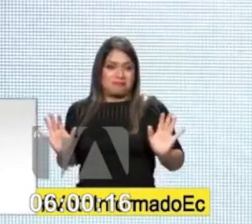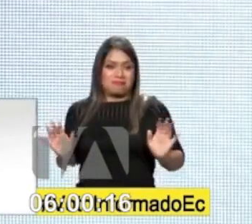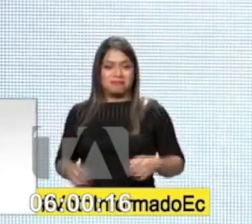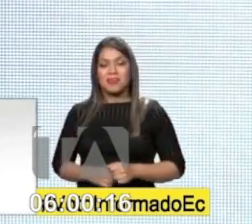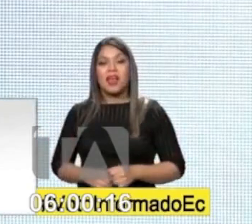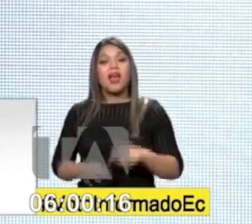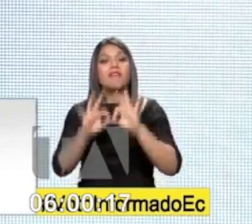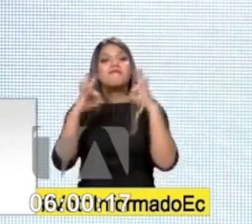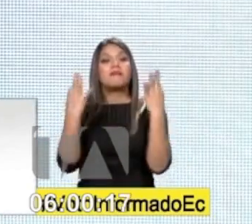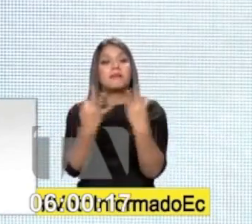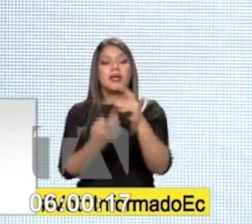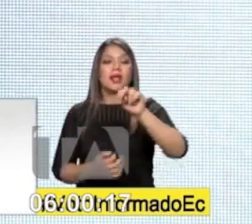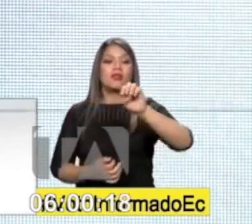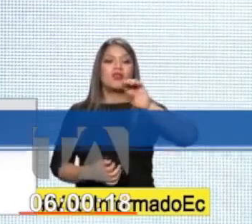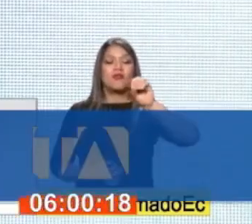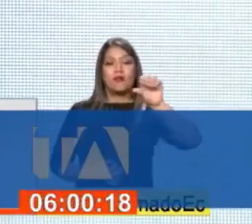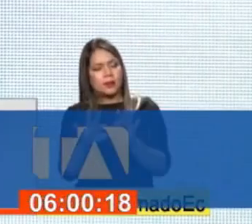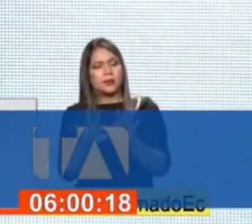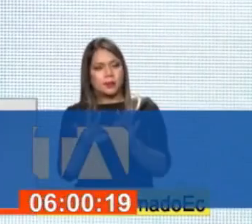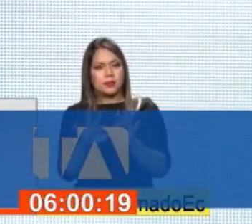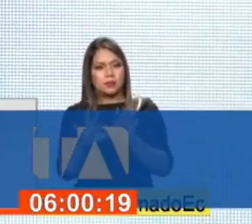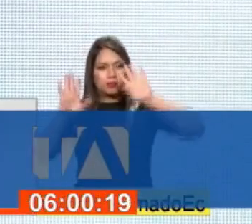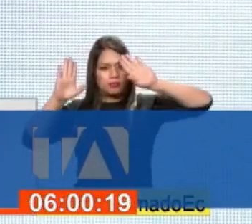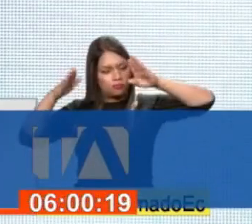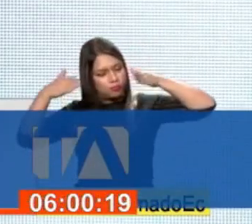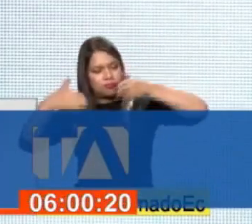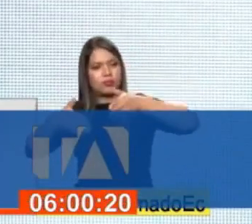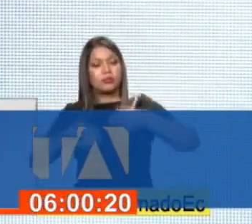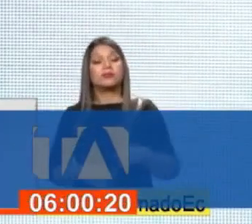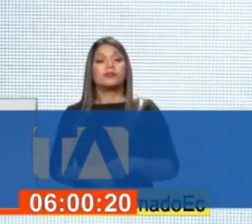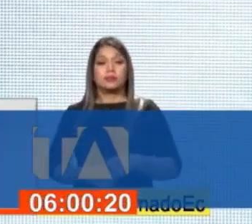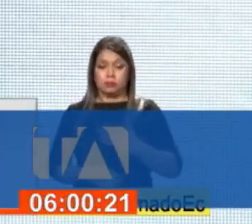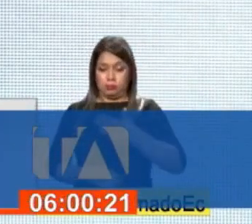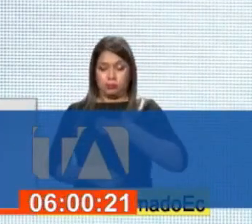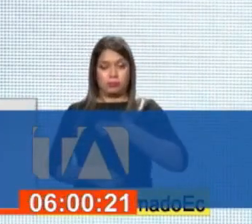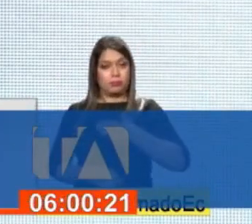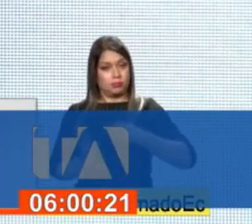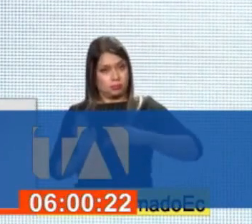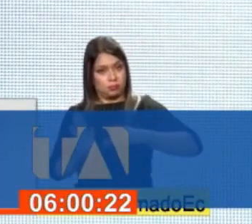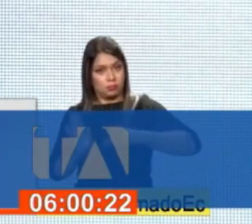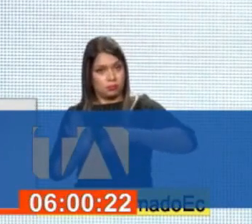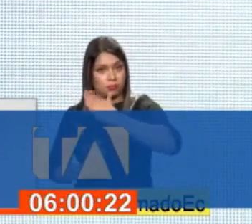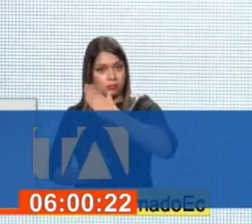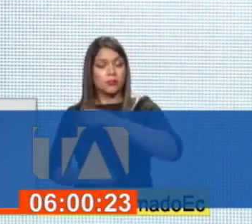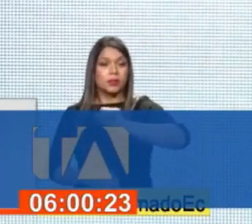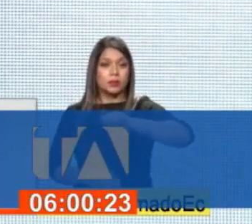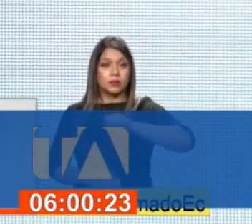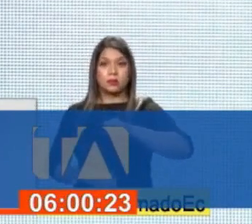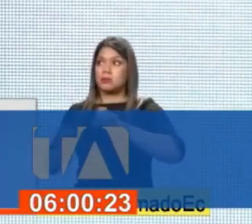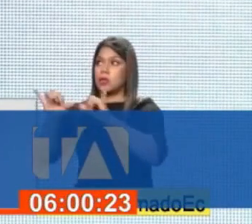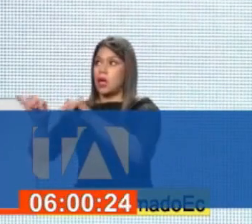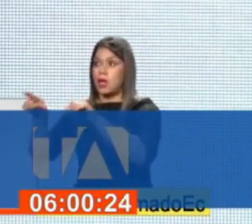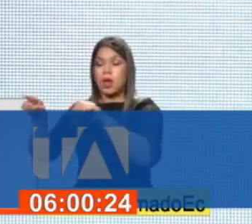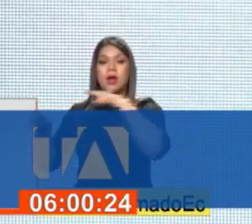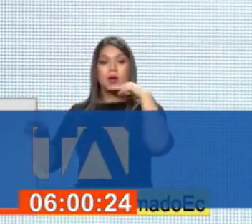Ucrania la familia no exporta una caja de banano a Rusia Daniel Novoa estuvo inclusive cuando estuvo en Rusia